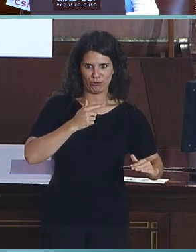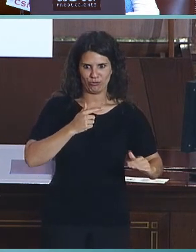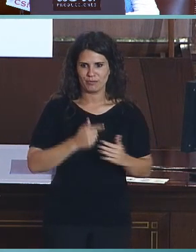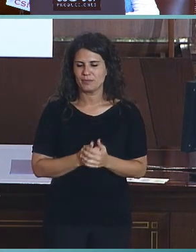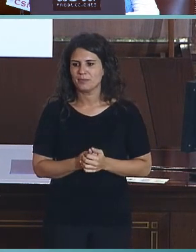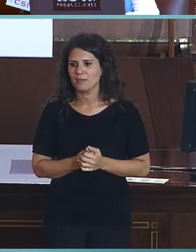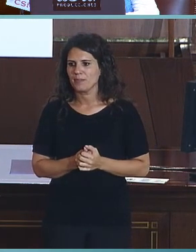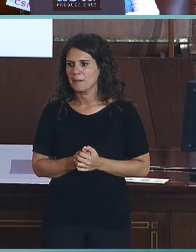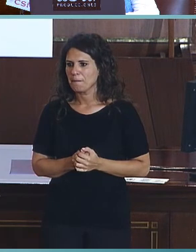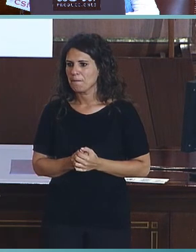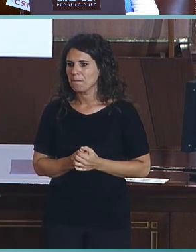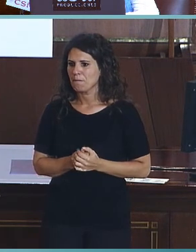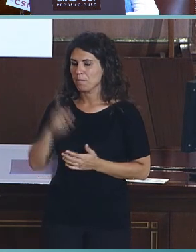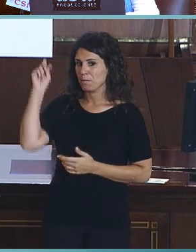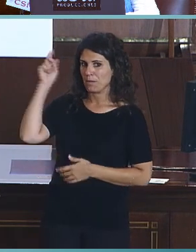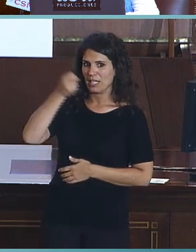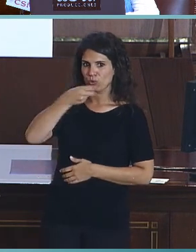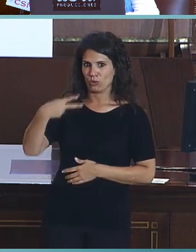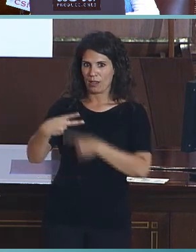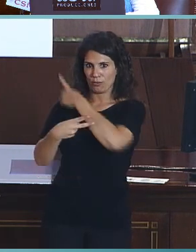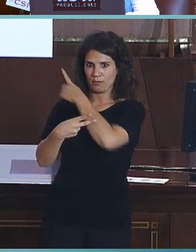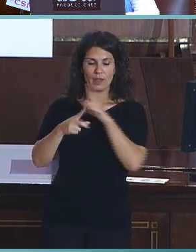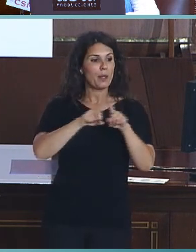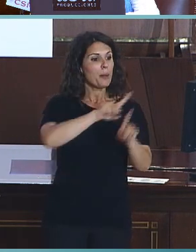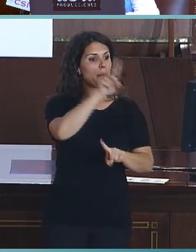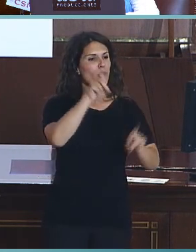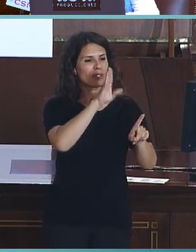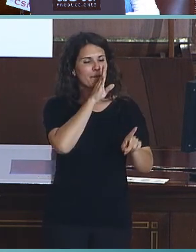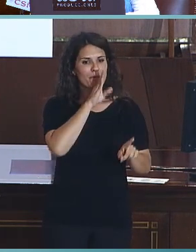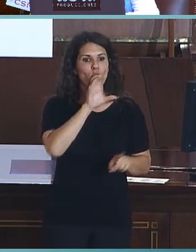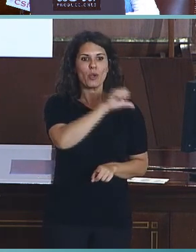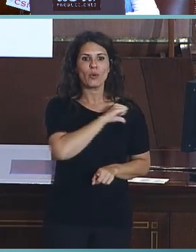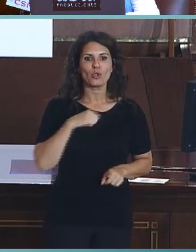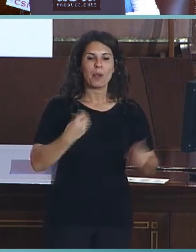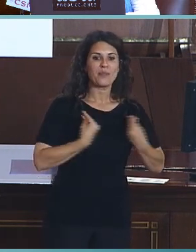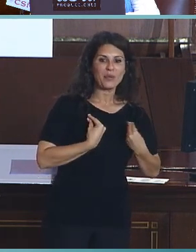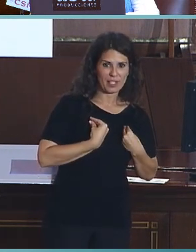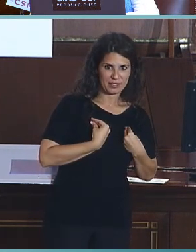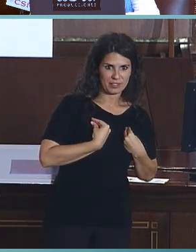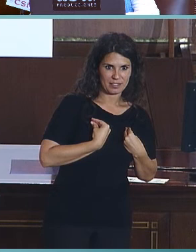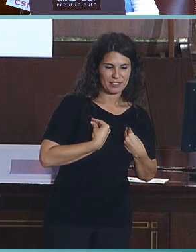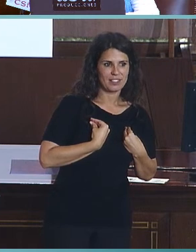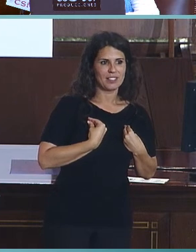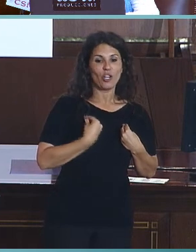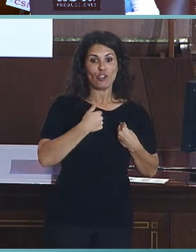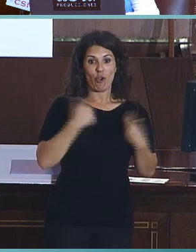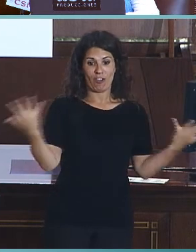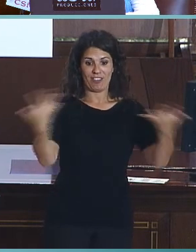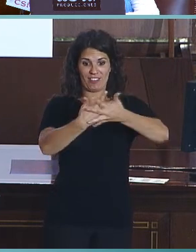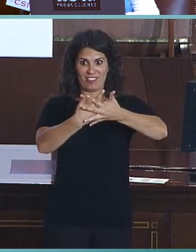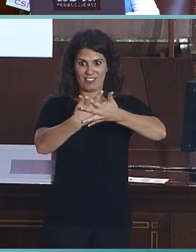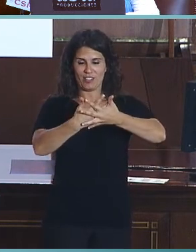Bien, este es el resultado de cruzar la pregunta ¿en qué comunidad autónoma vives? Con la pregunta sobre si